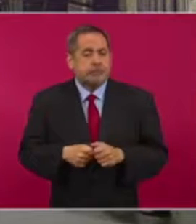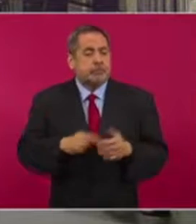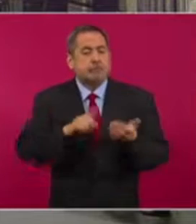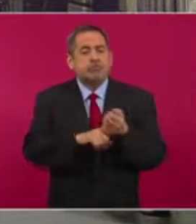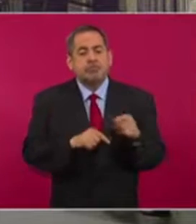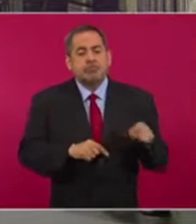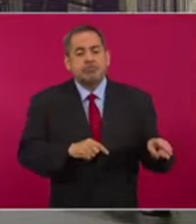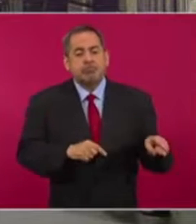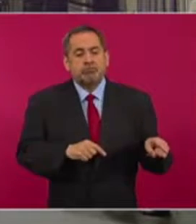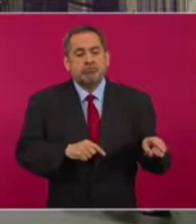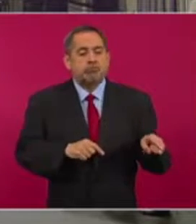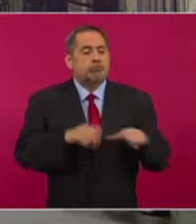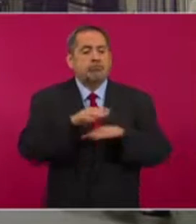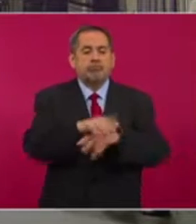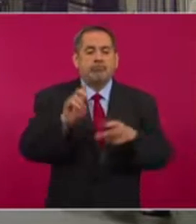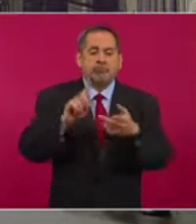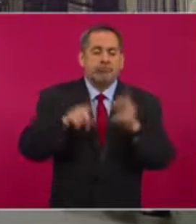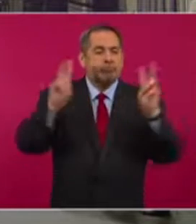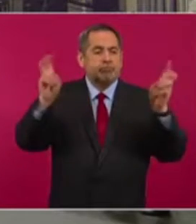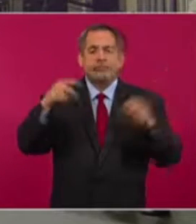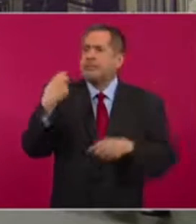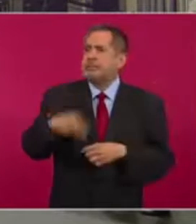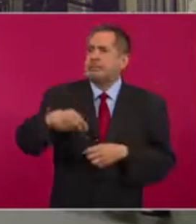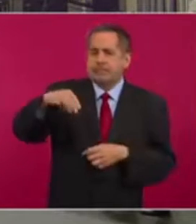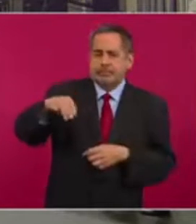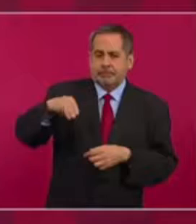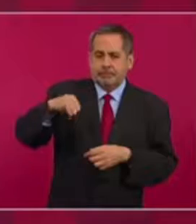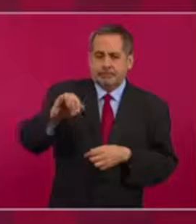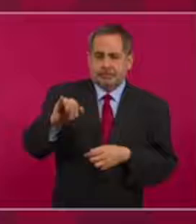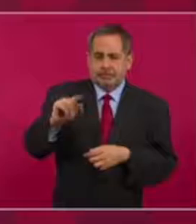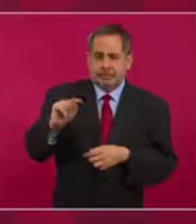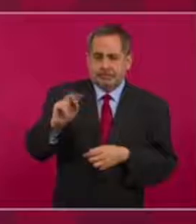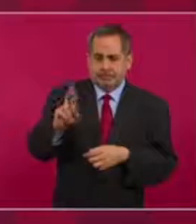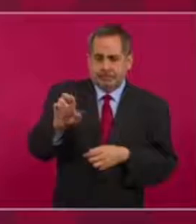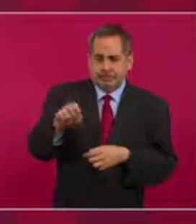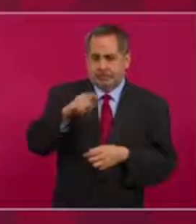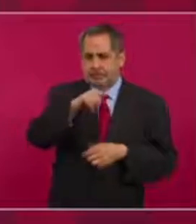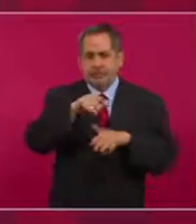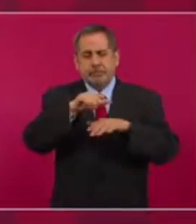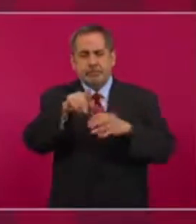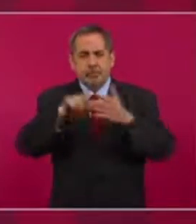asuntos de espacio aéreo, Mitre se llama, que es